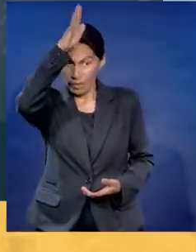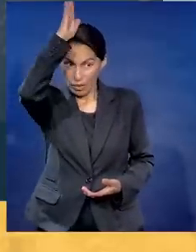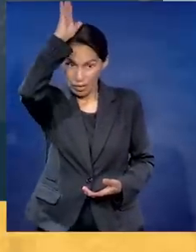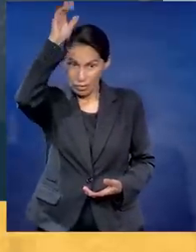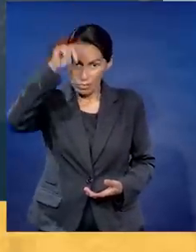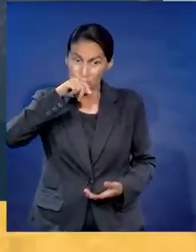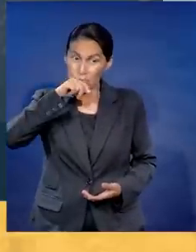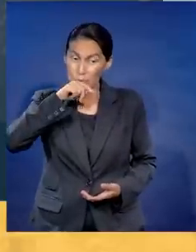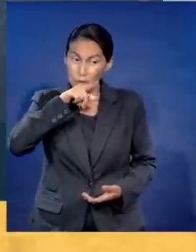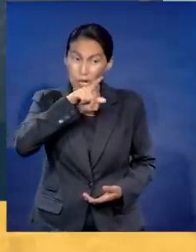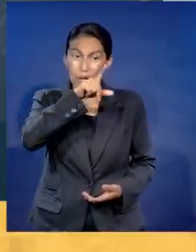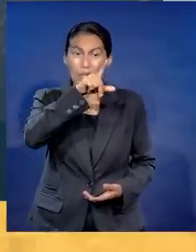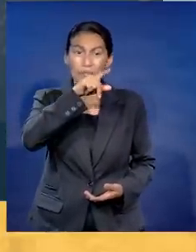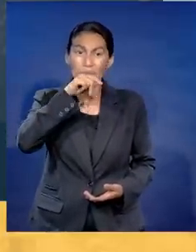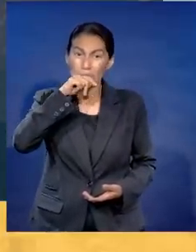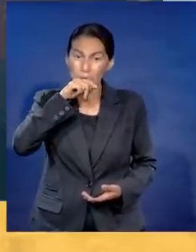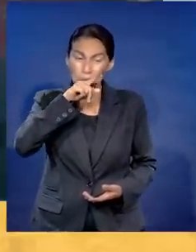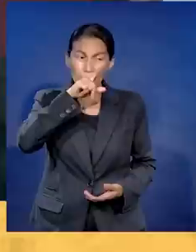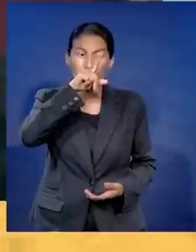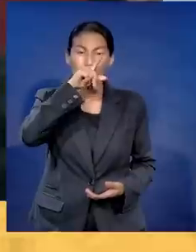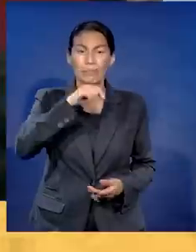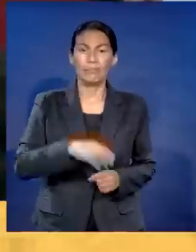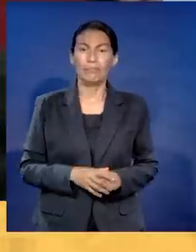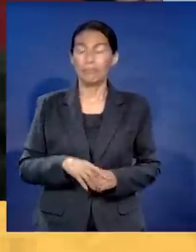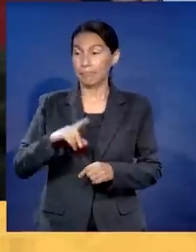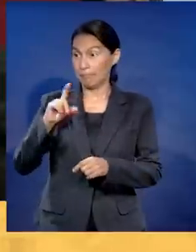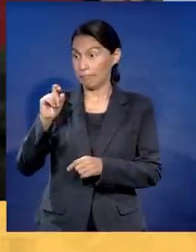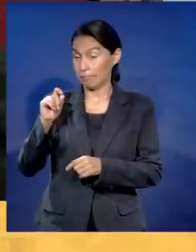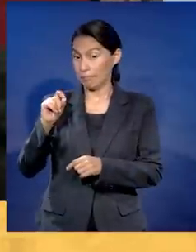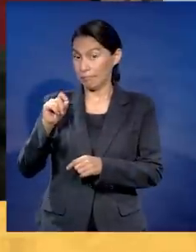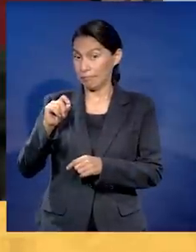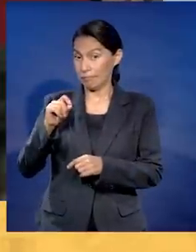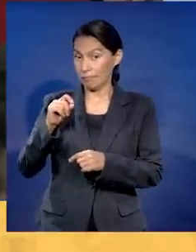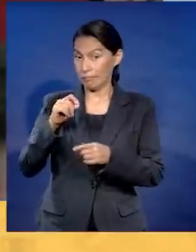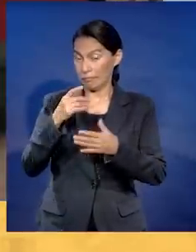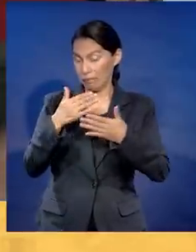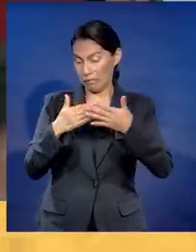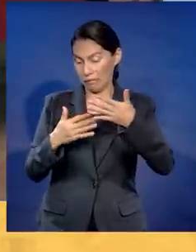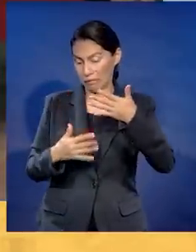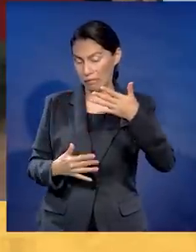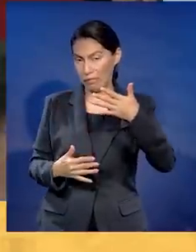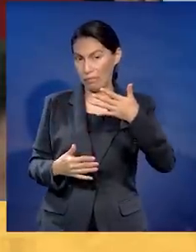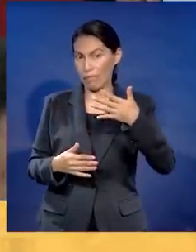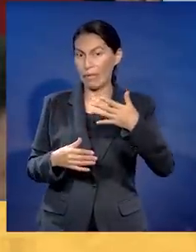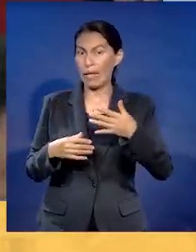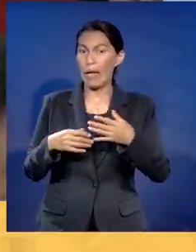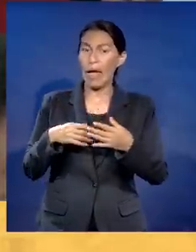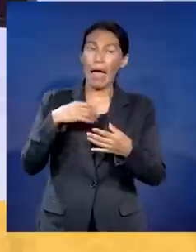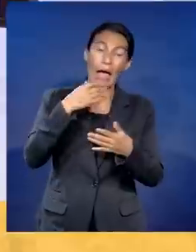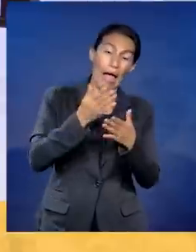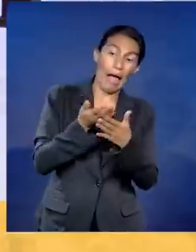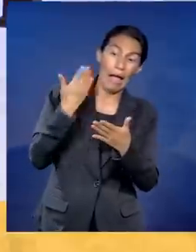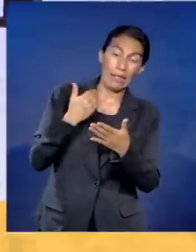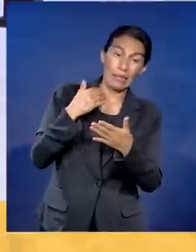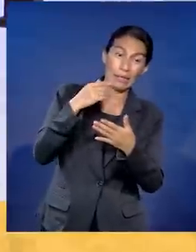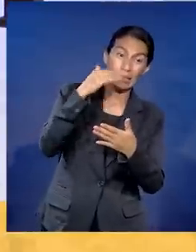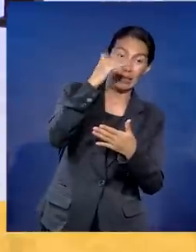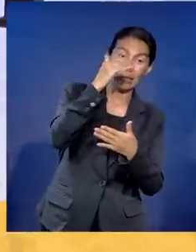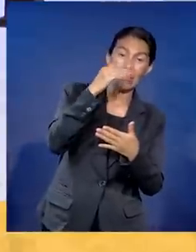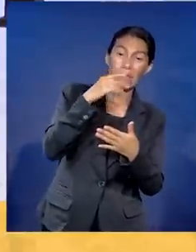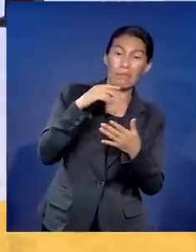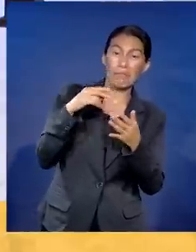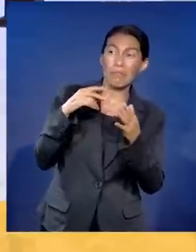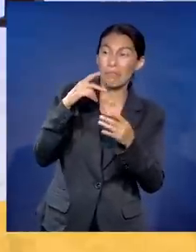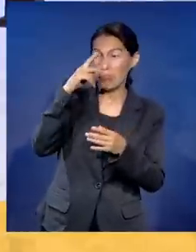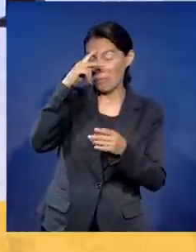gallo cantó. 20 versículos después, el Pedro que está dispuesto a ir a la cárcel y a la muerte, ahora dice, yo